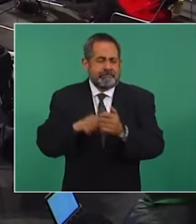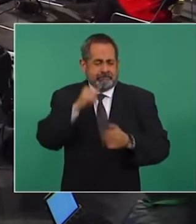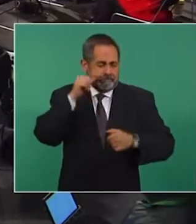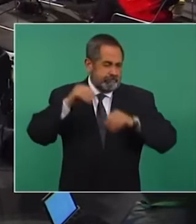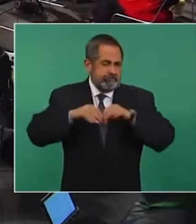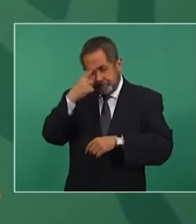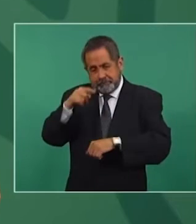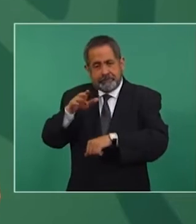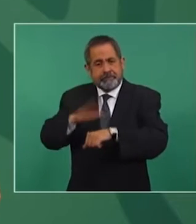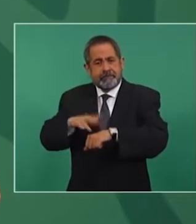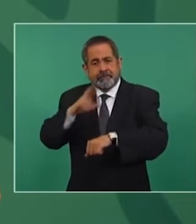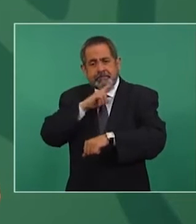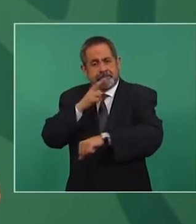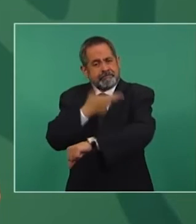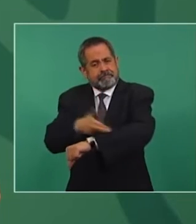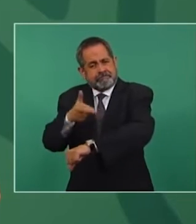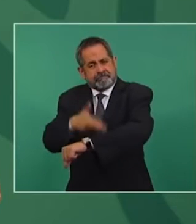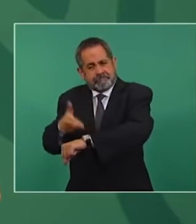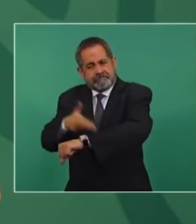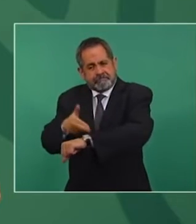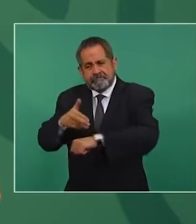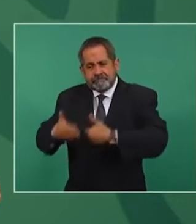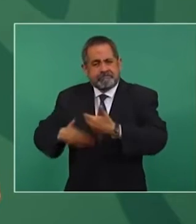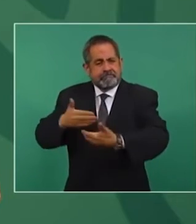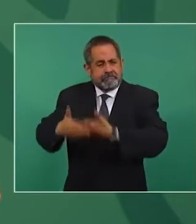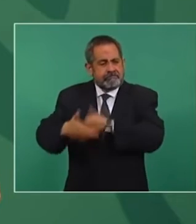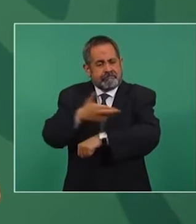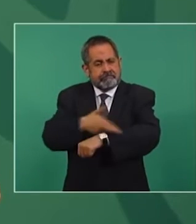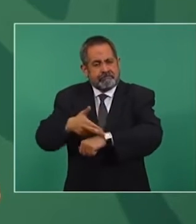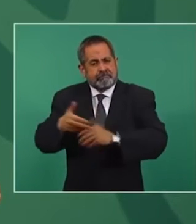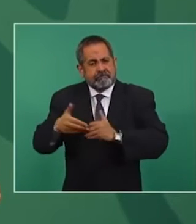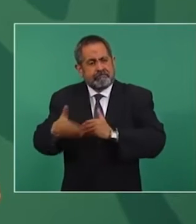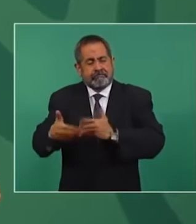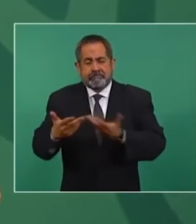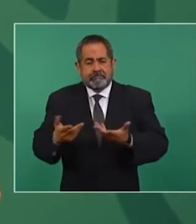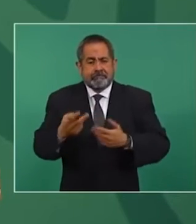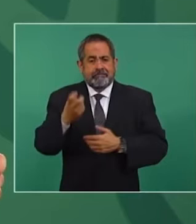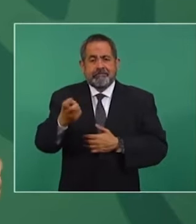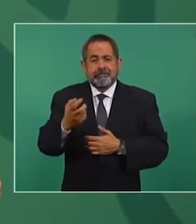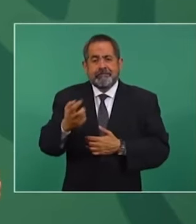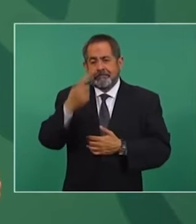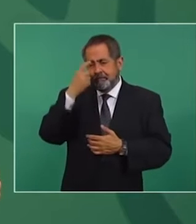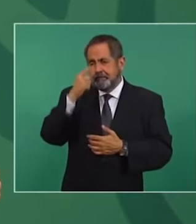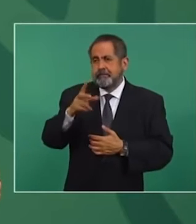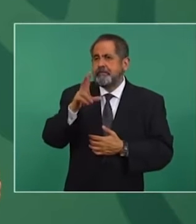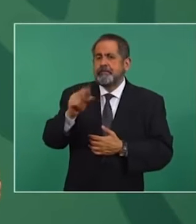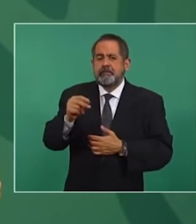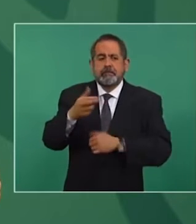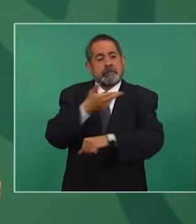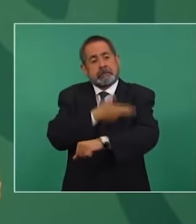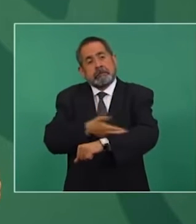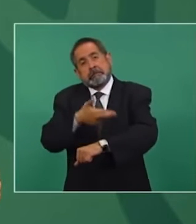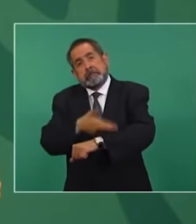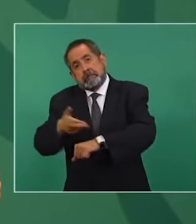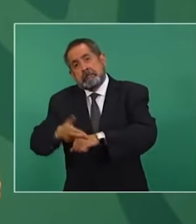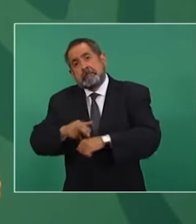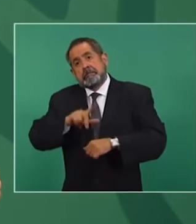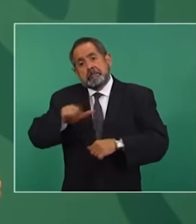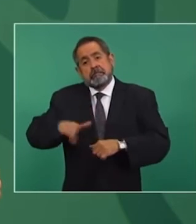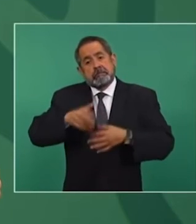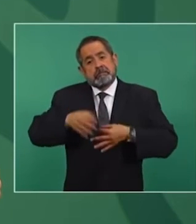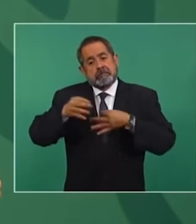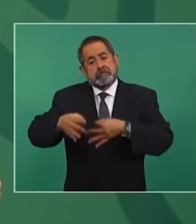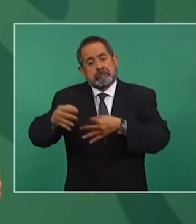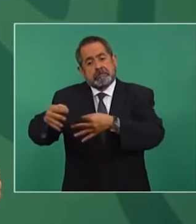el papeleo. Y que por los trámites burocráticos no